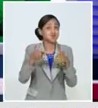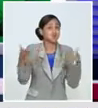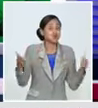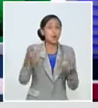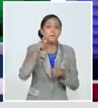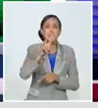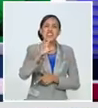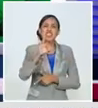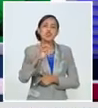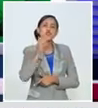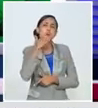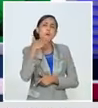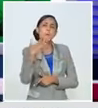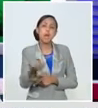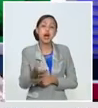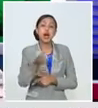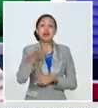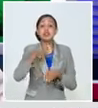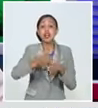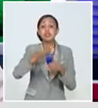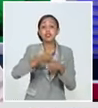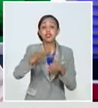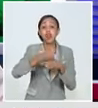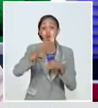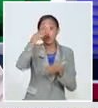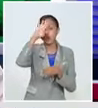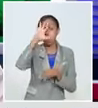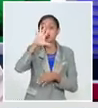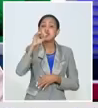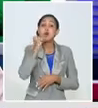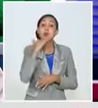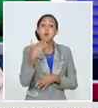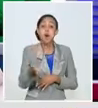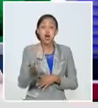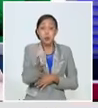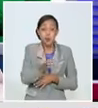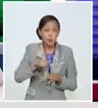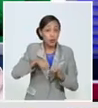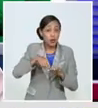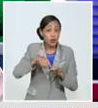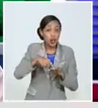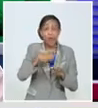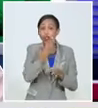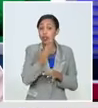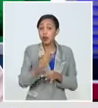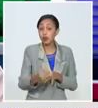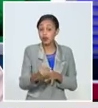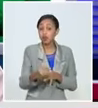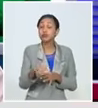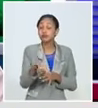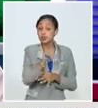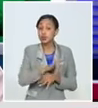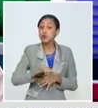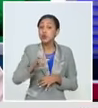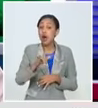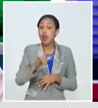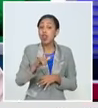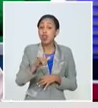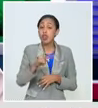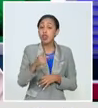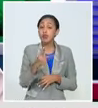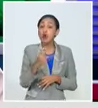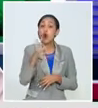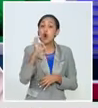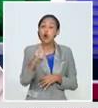más. Santiago, 5 más. Y el municipio especial Isla de la Juventud incrementa en 8